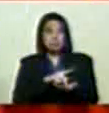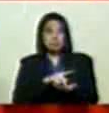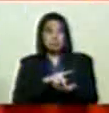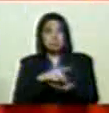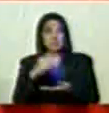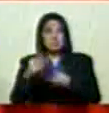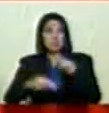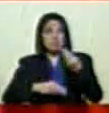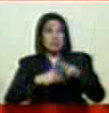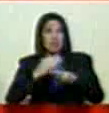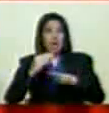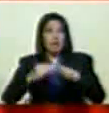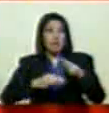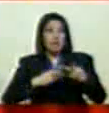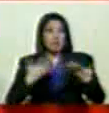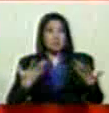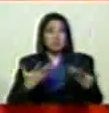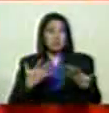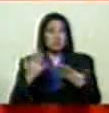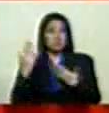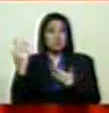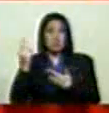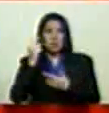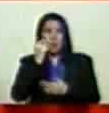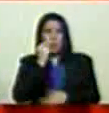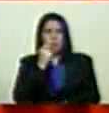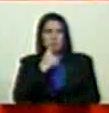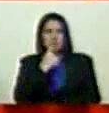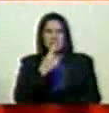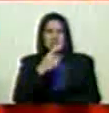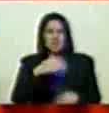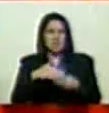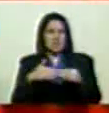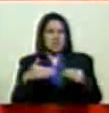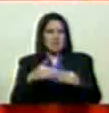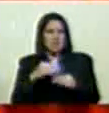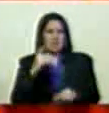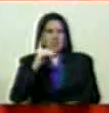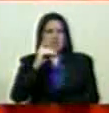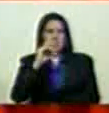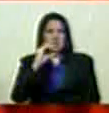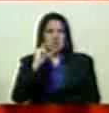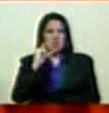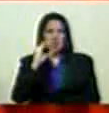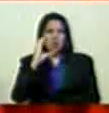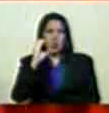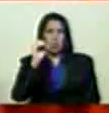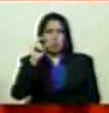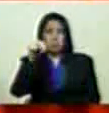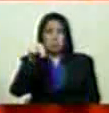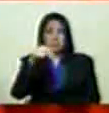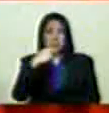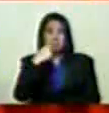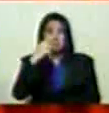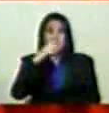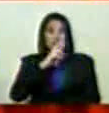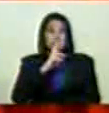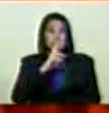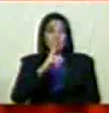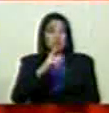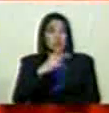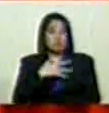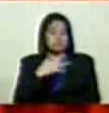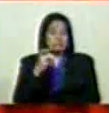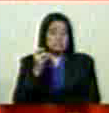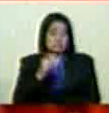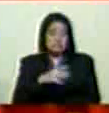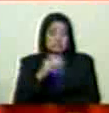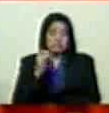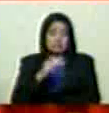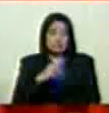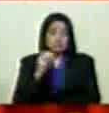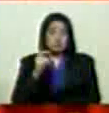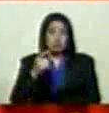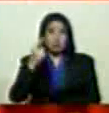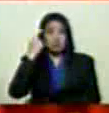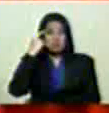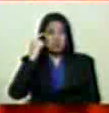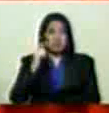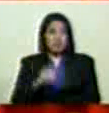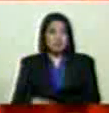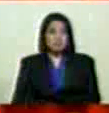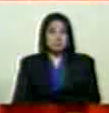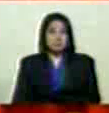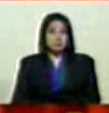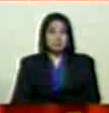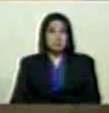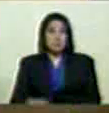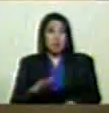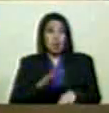el presidente de Fedeindustria respecto al DICOM. Y le respondo también con dolor, tristeza, ¿sabe?